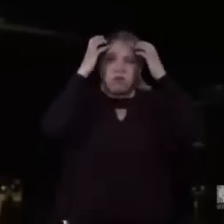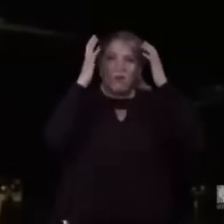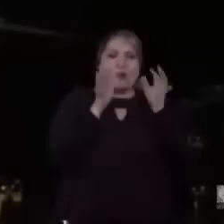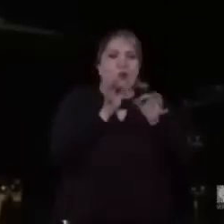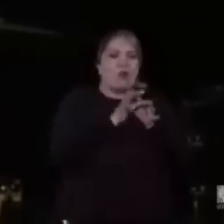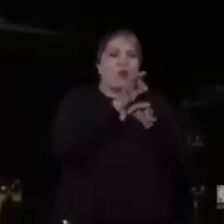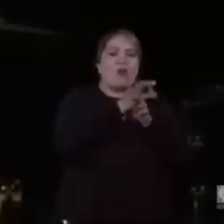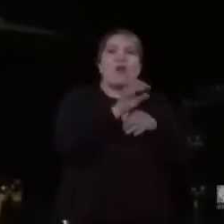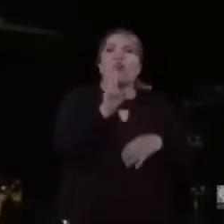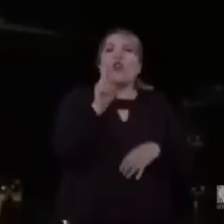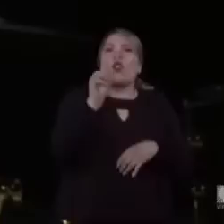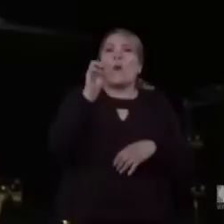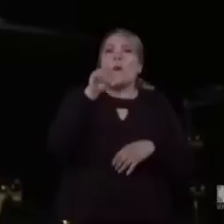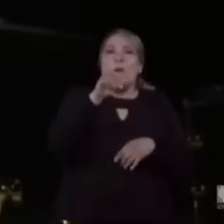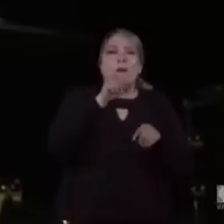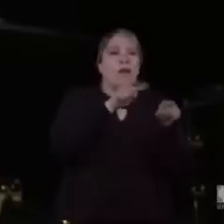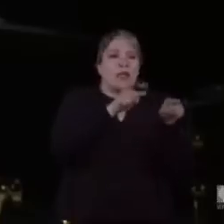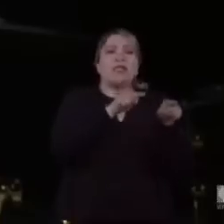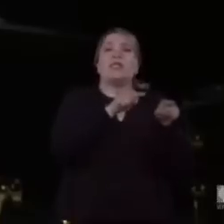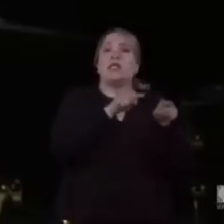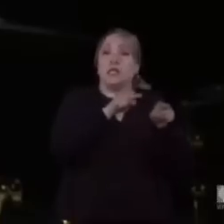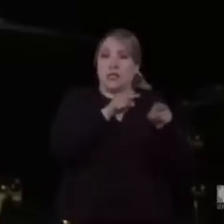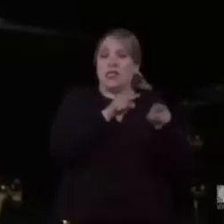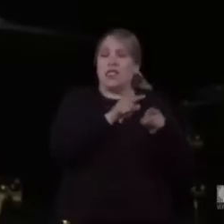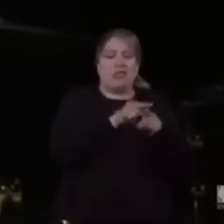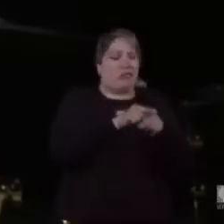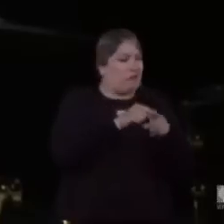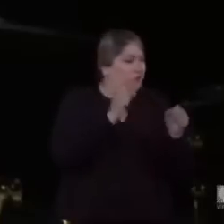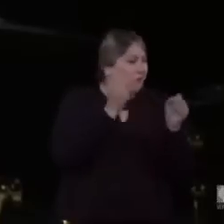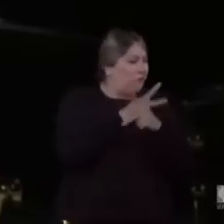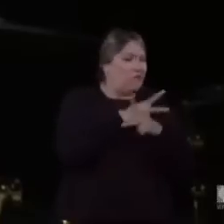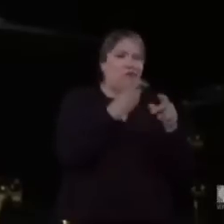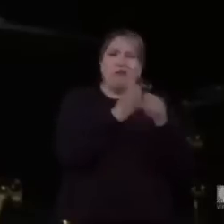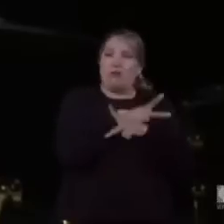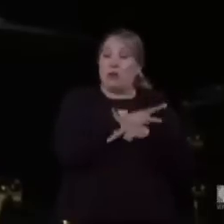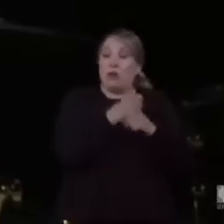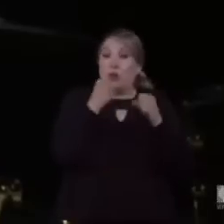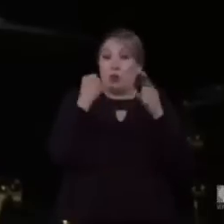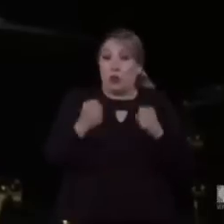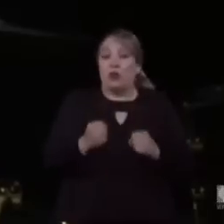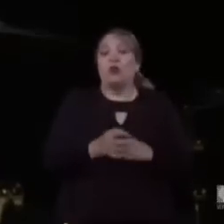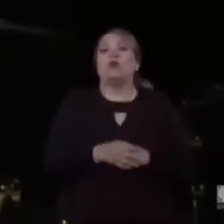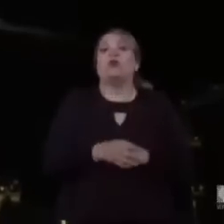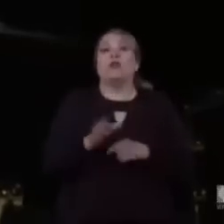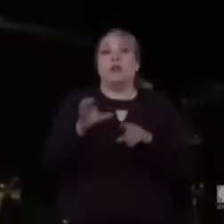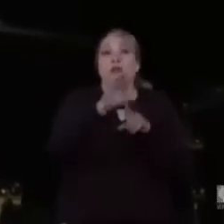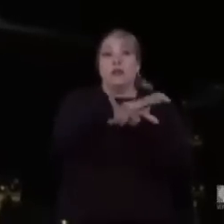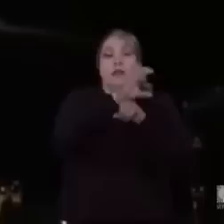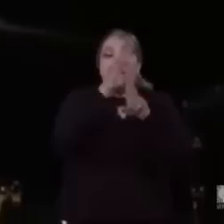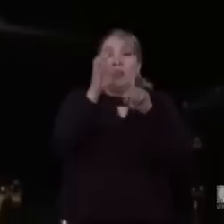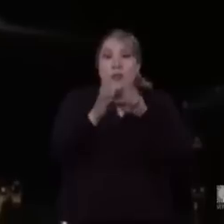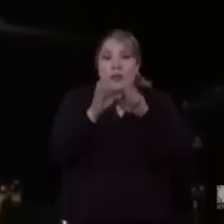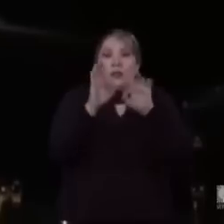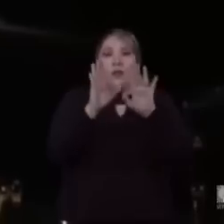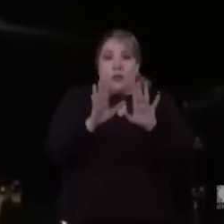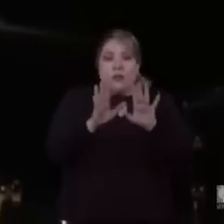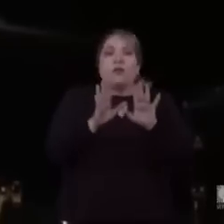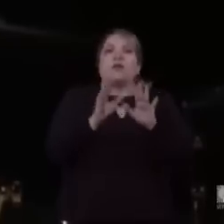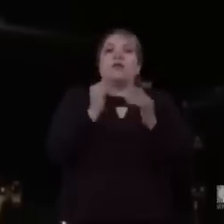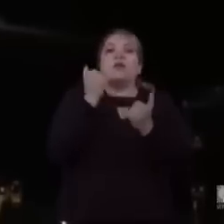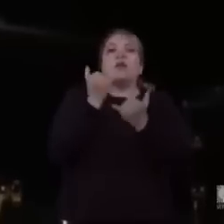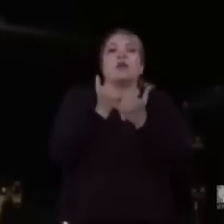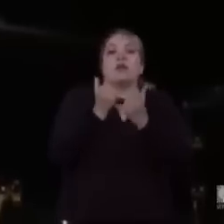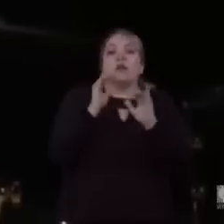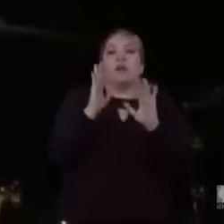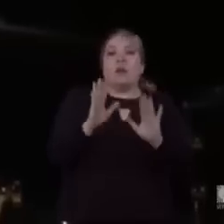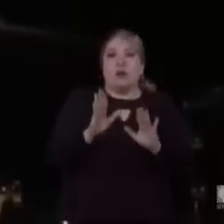rom, golpeados de manera desproporcionada por la guerra, y hacer de sus culturas parte sustantiva de la